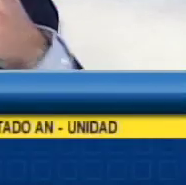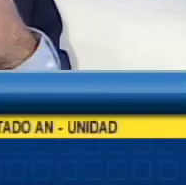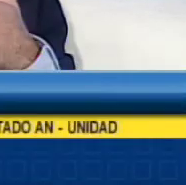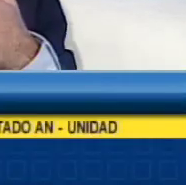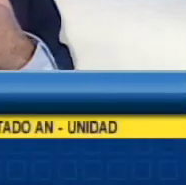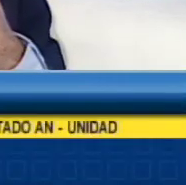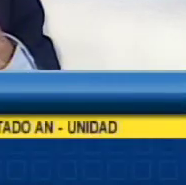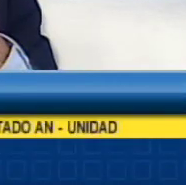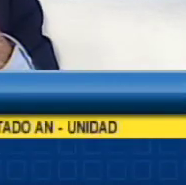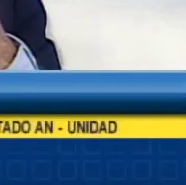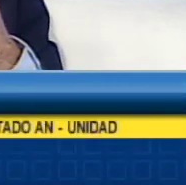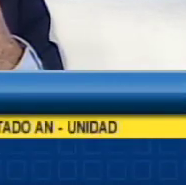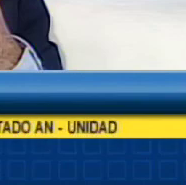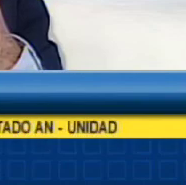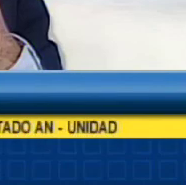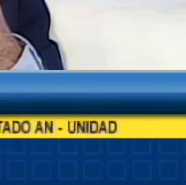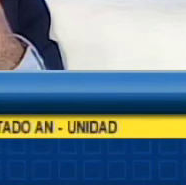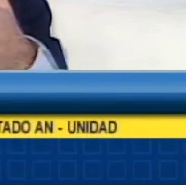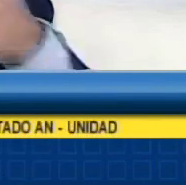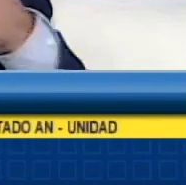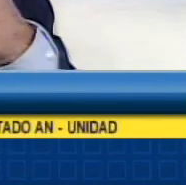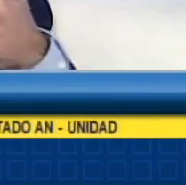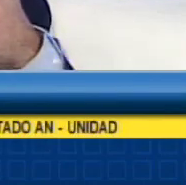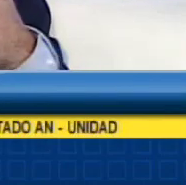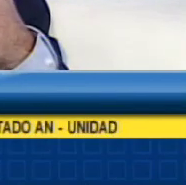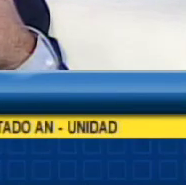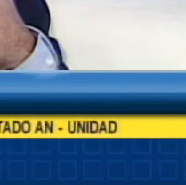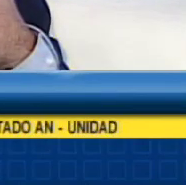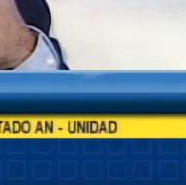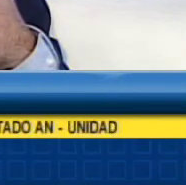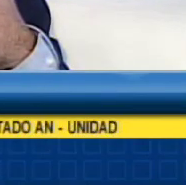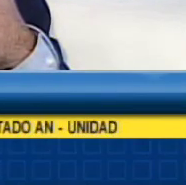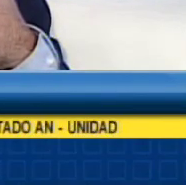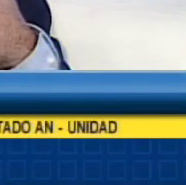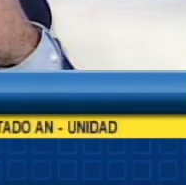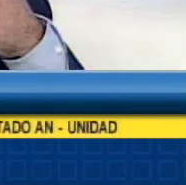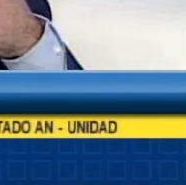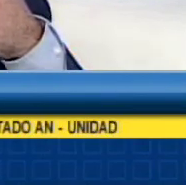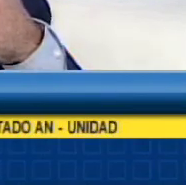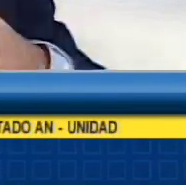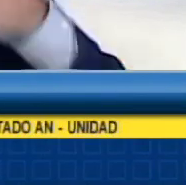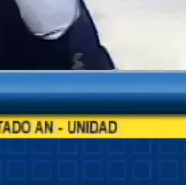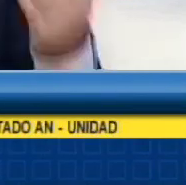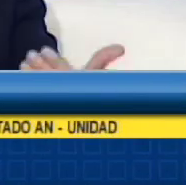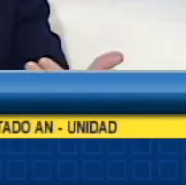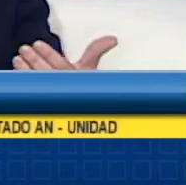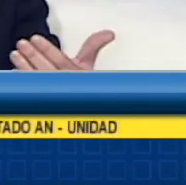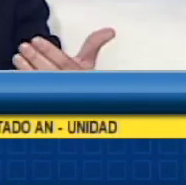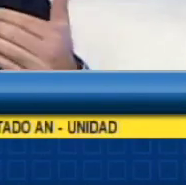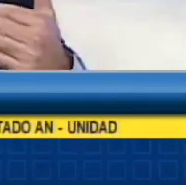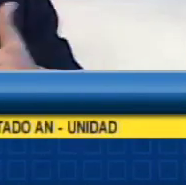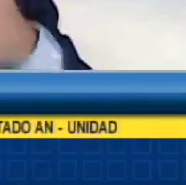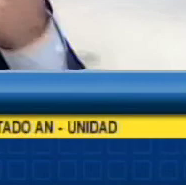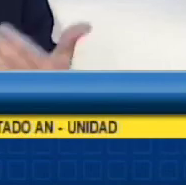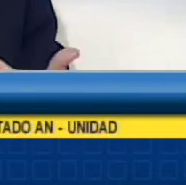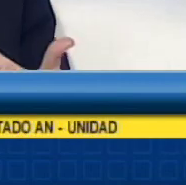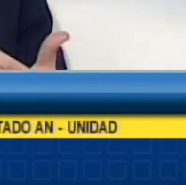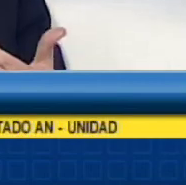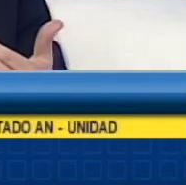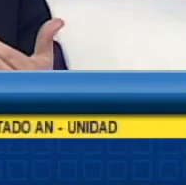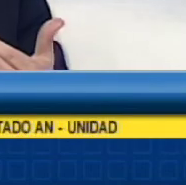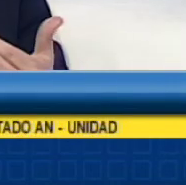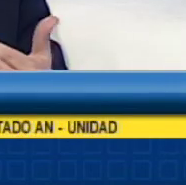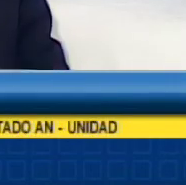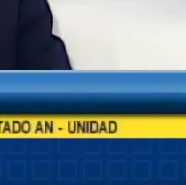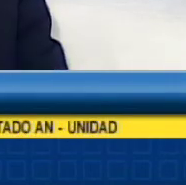Yo puedo ser el presidente de la República, pero mi condición de presidente es para estar al servicio de los demás, no para ser dueño del